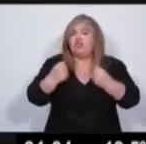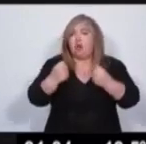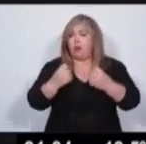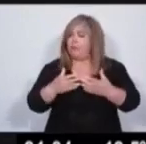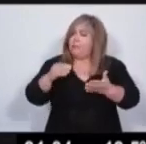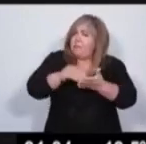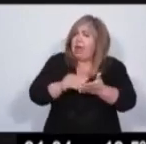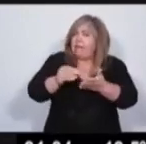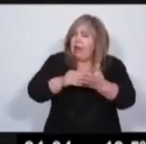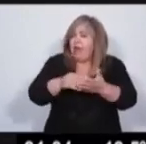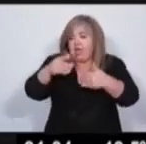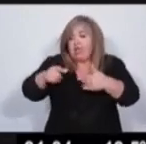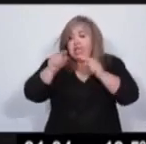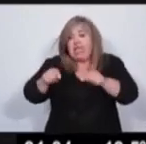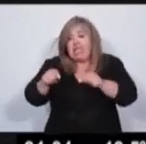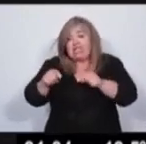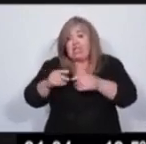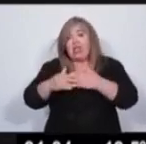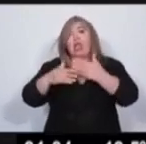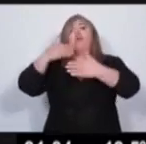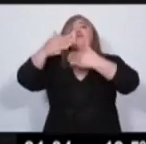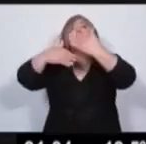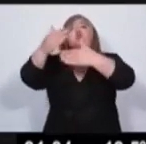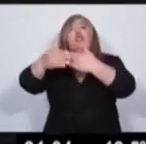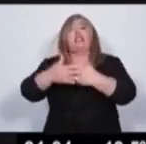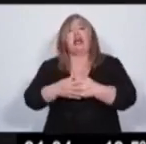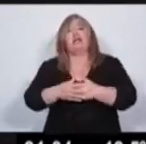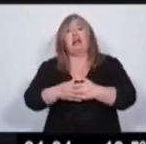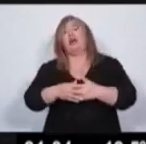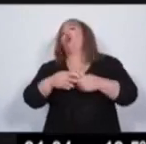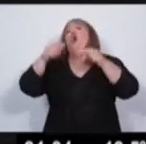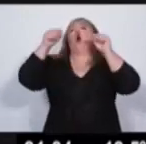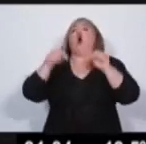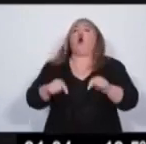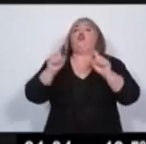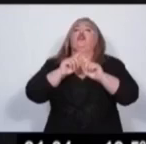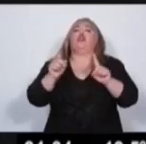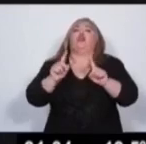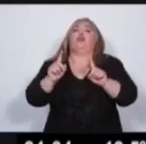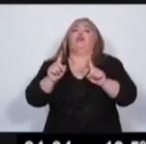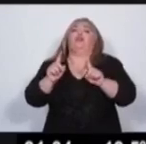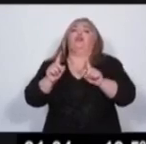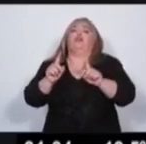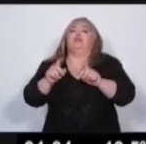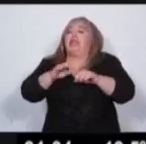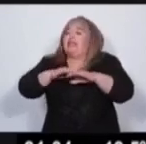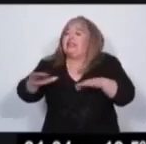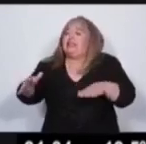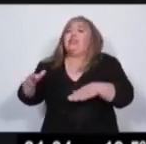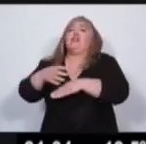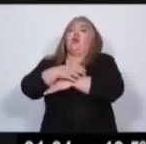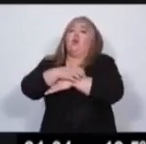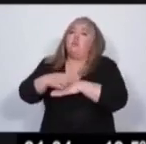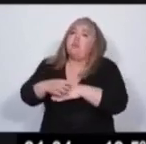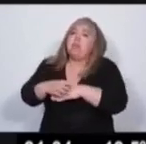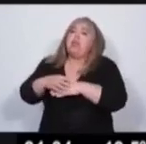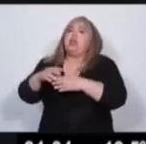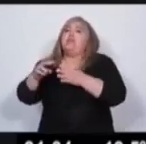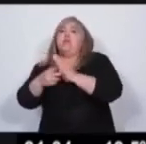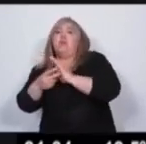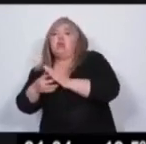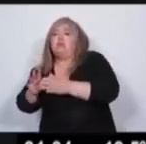hoy está roto el sistema educativo excluye a los sectores más vulnerables de la sociedad